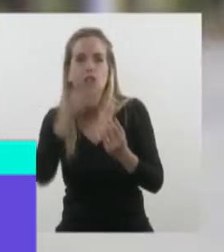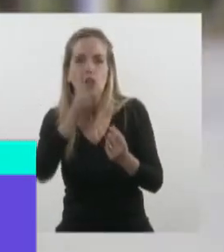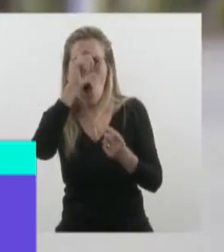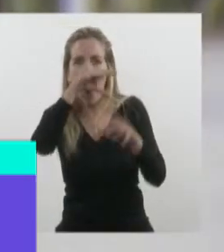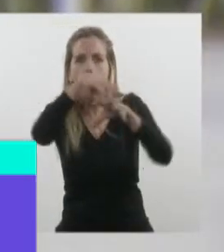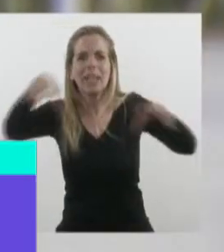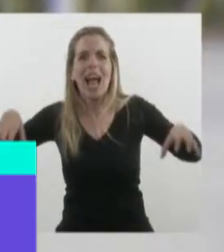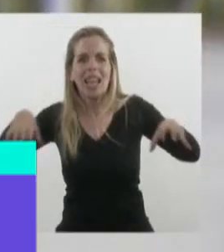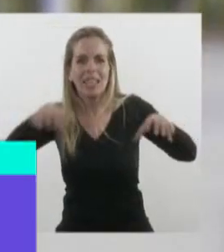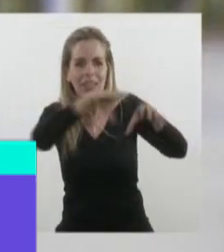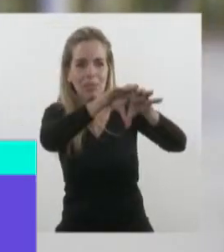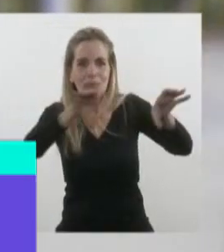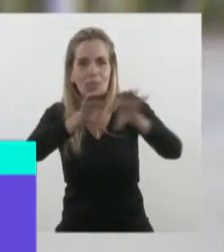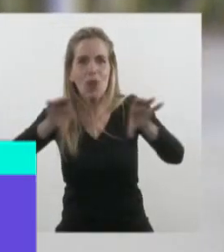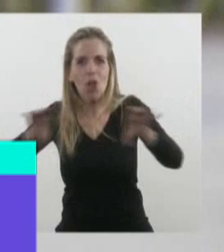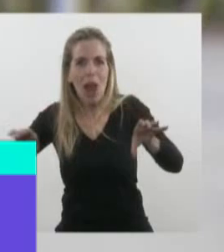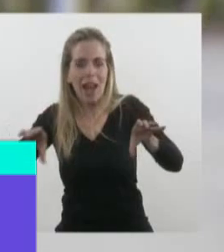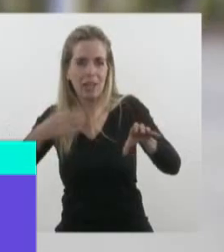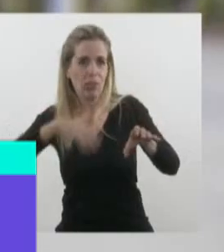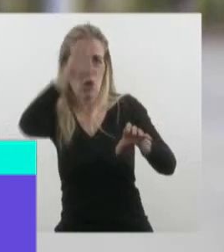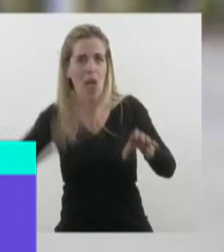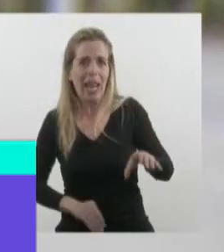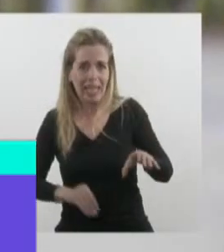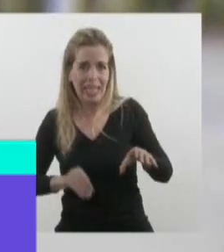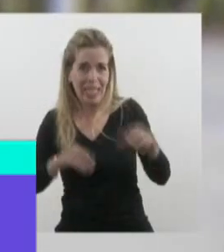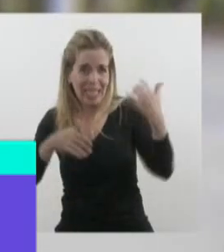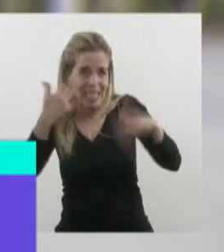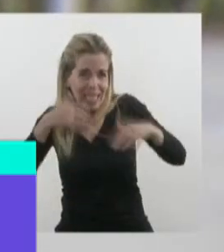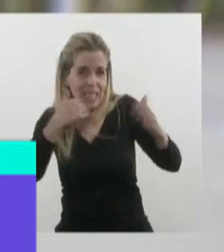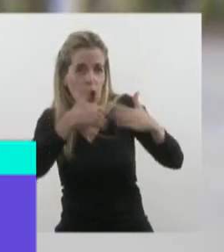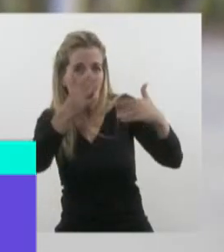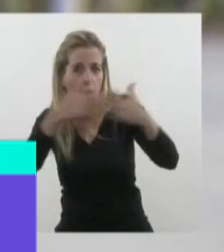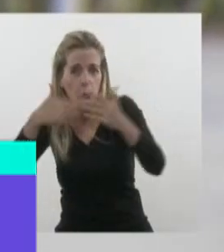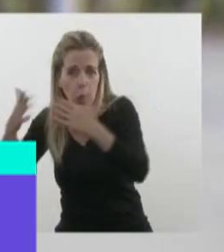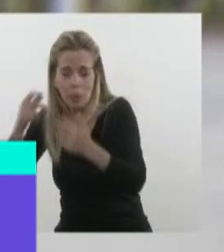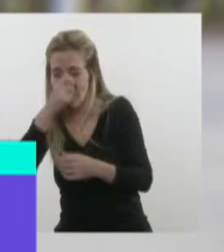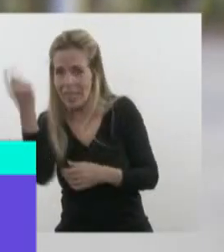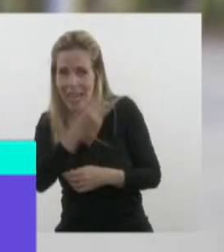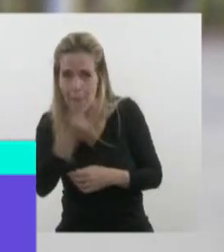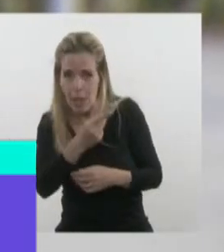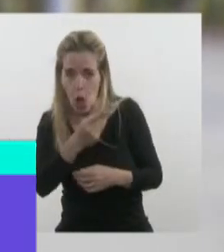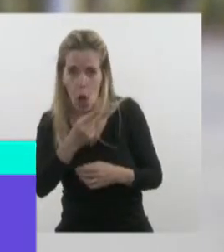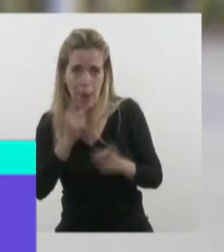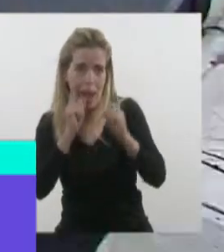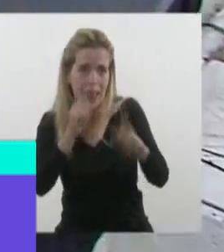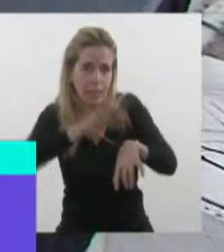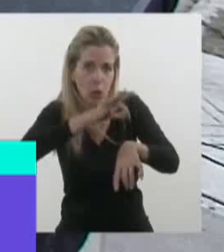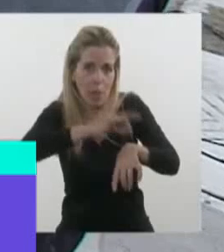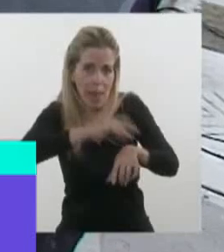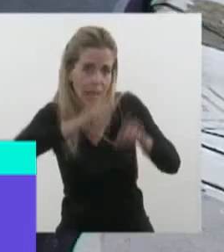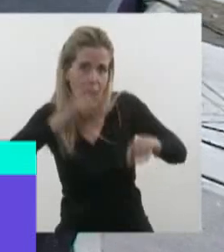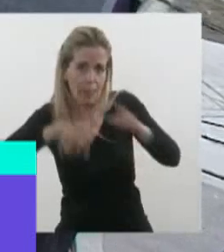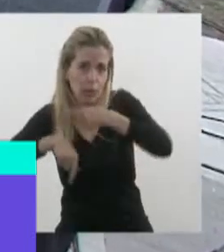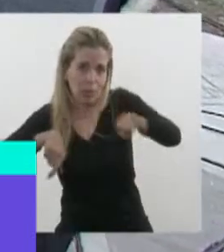el país, que hicimos a un ritmo vertiginoso para que nadie se quede sin una cama de atención.